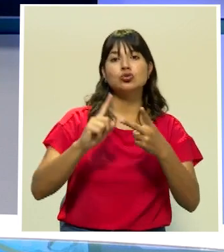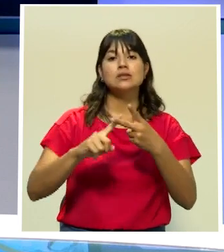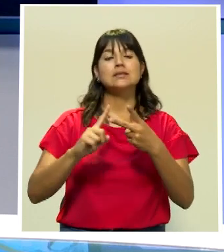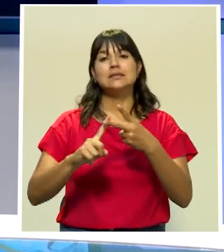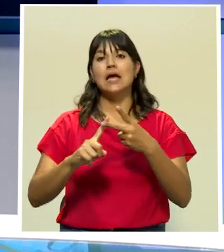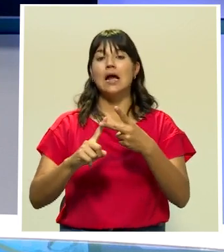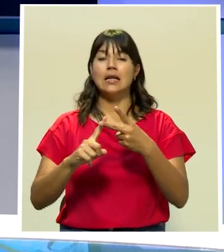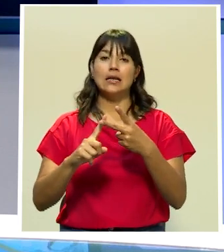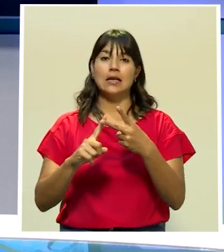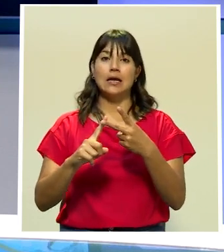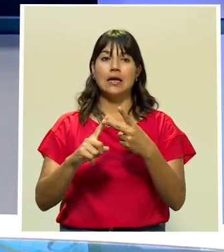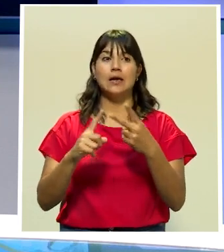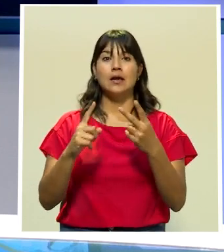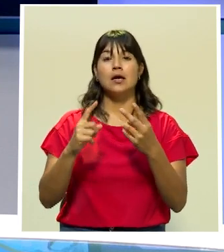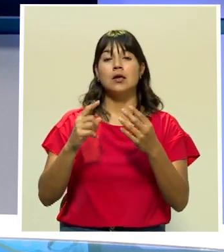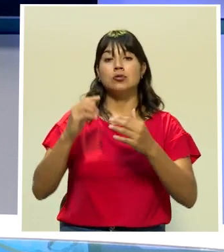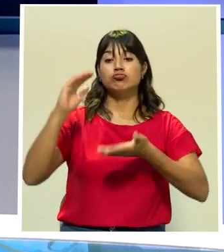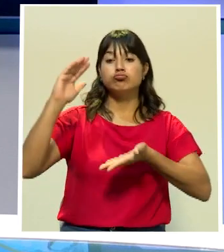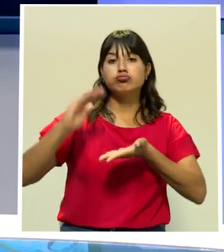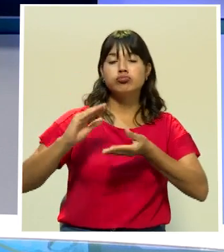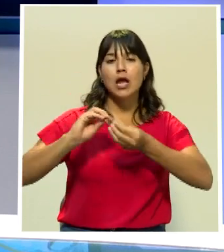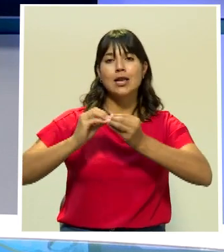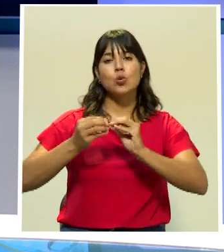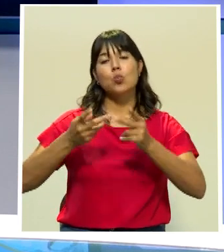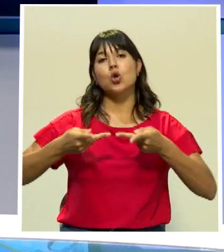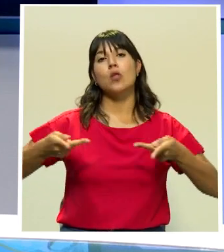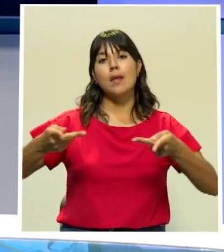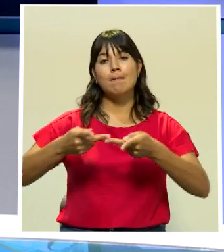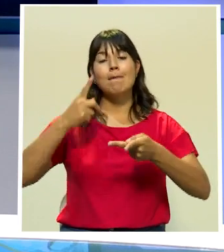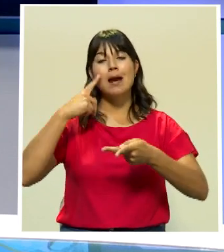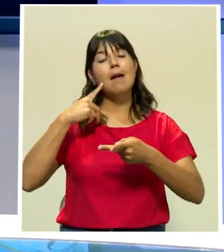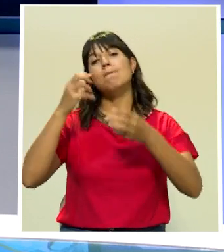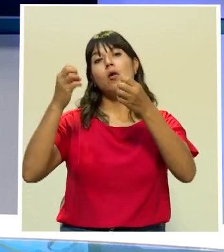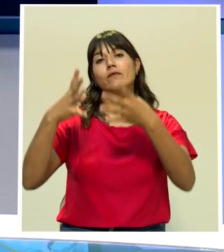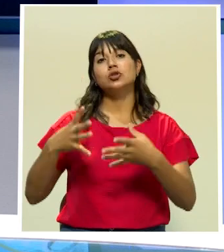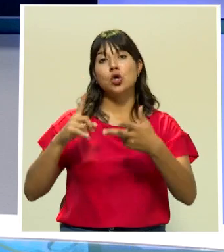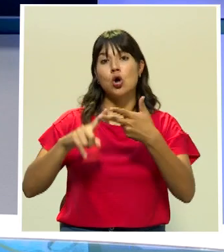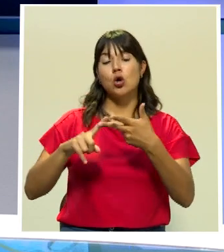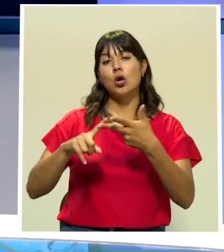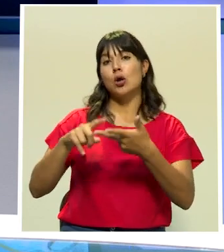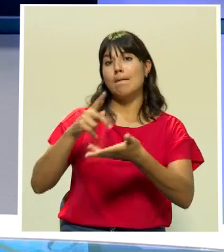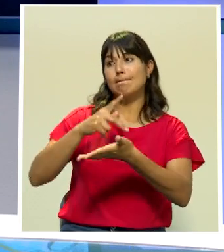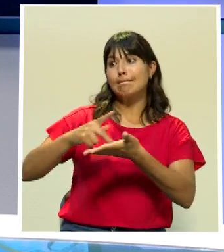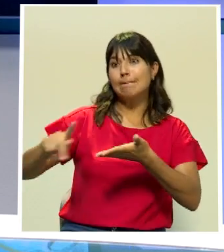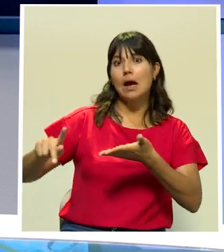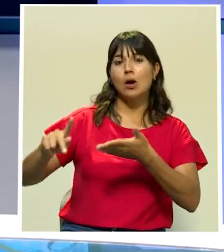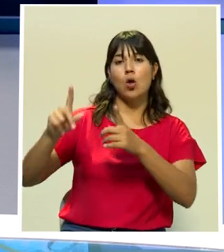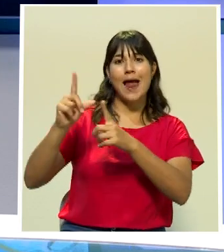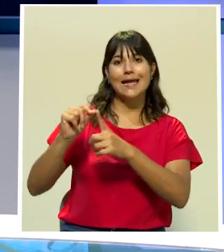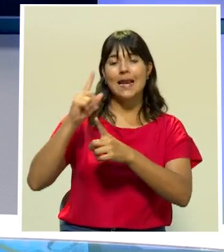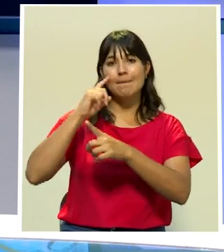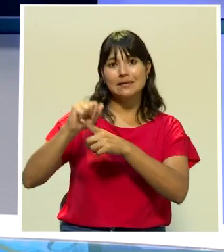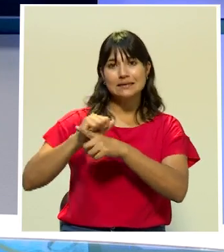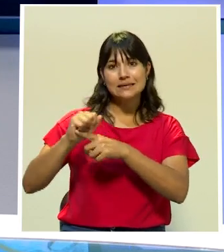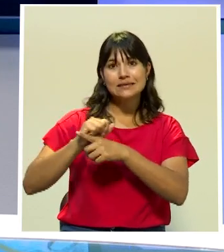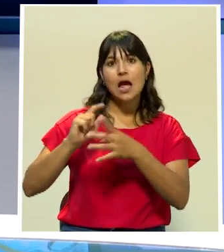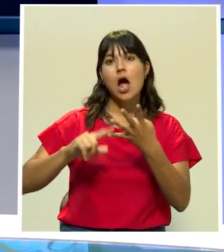para profesores, límite en el pago de alquileres para ensayos o espacios para impartir